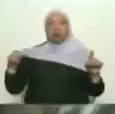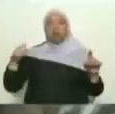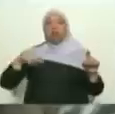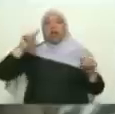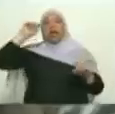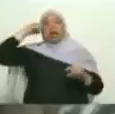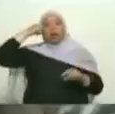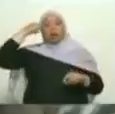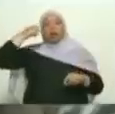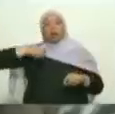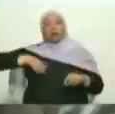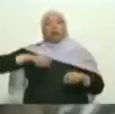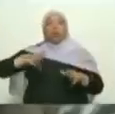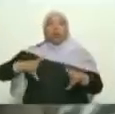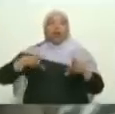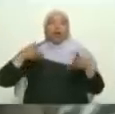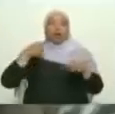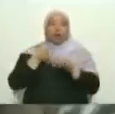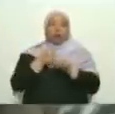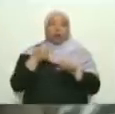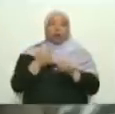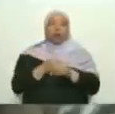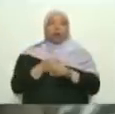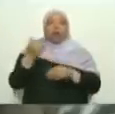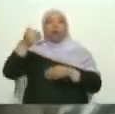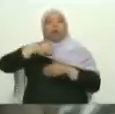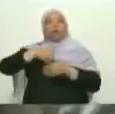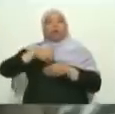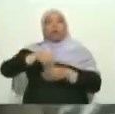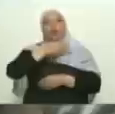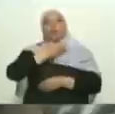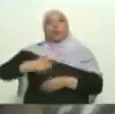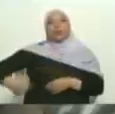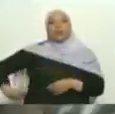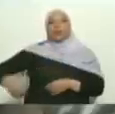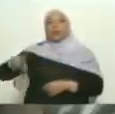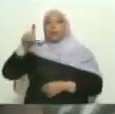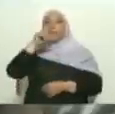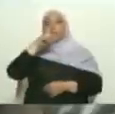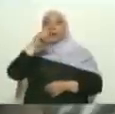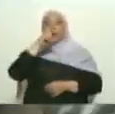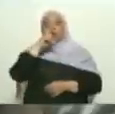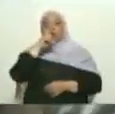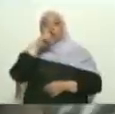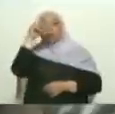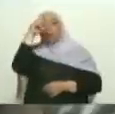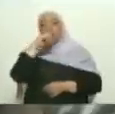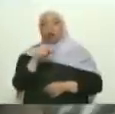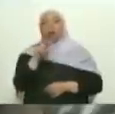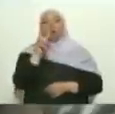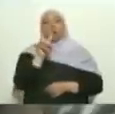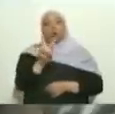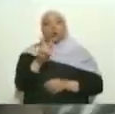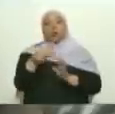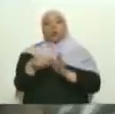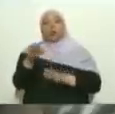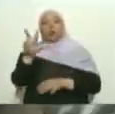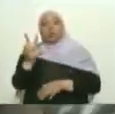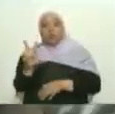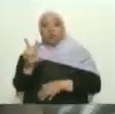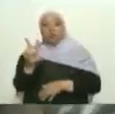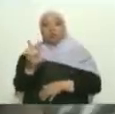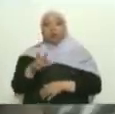que a partir del triunfo electoral del presidente Nicolás Maduro en el año 2013,